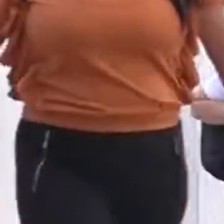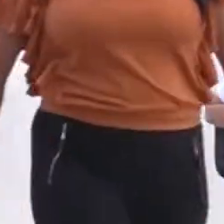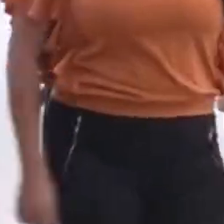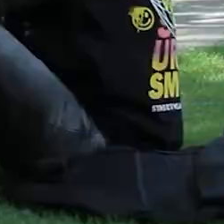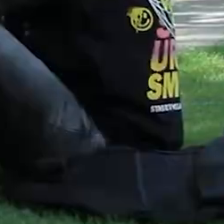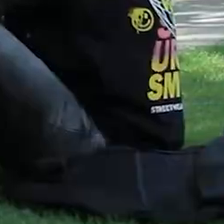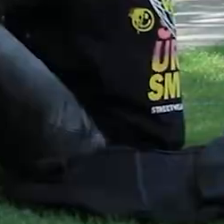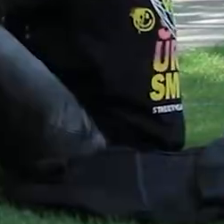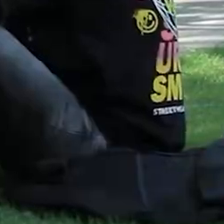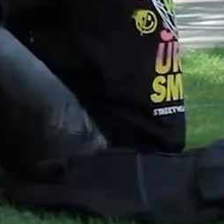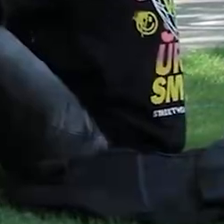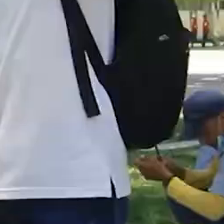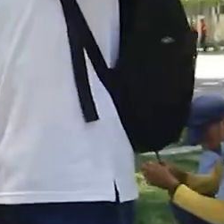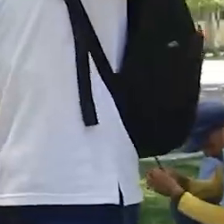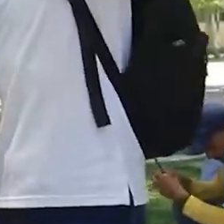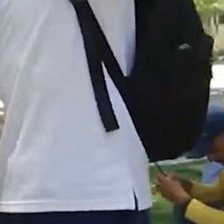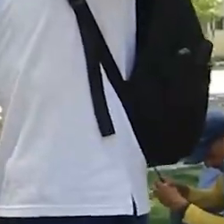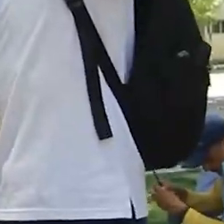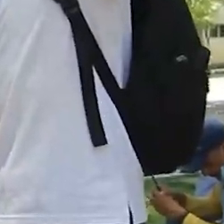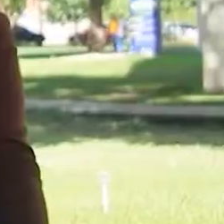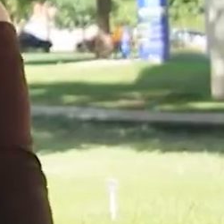gratificante volver.